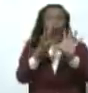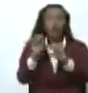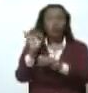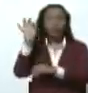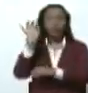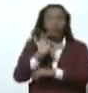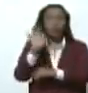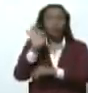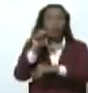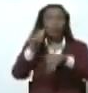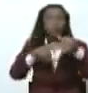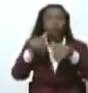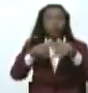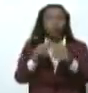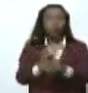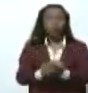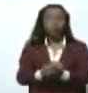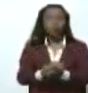56.90% de los votos.